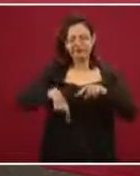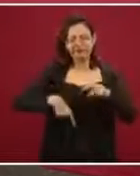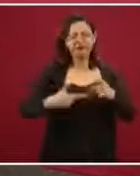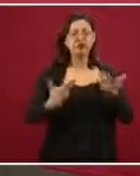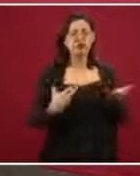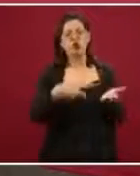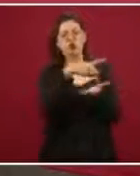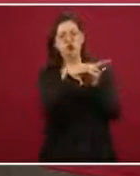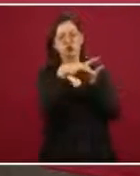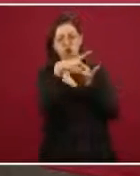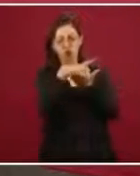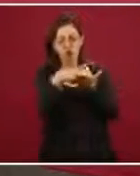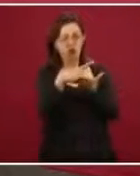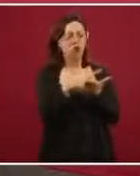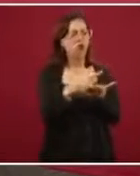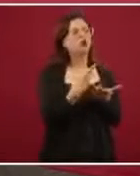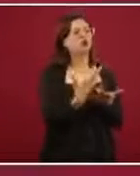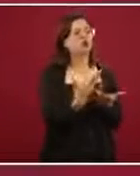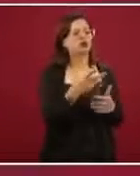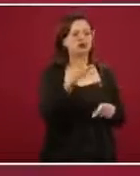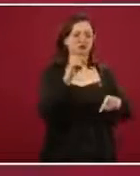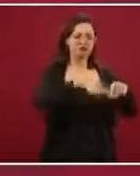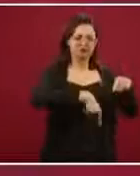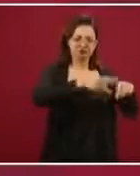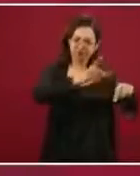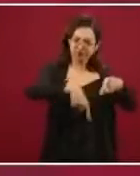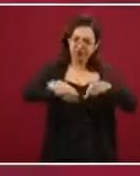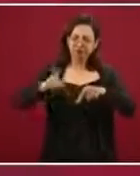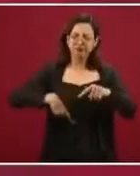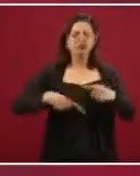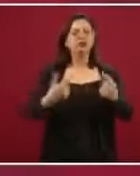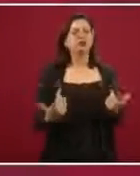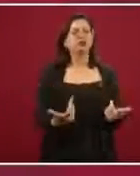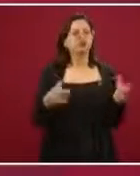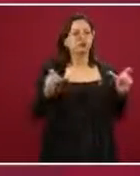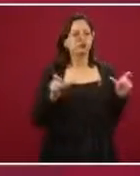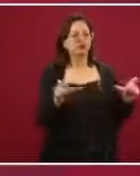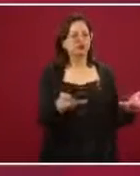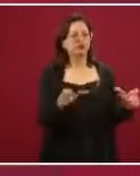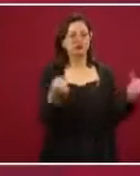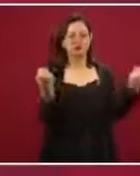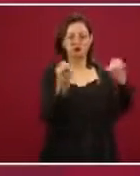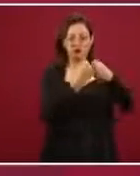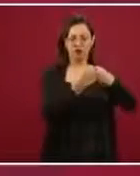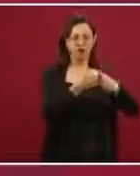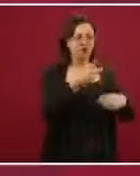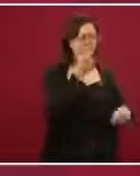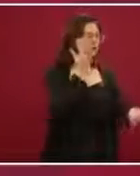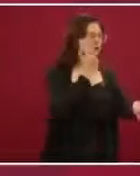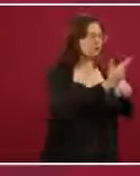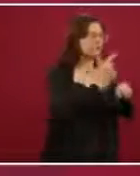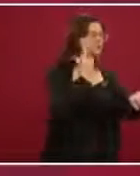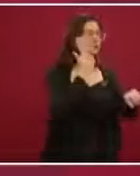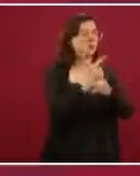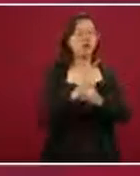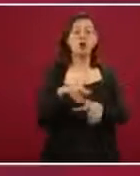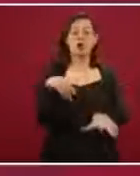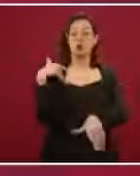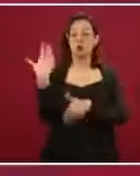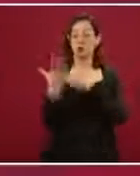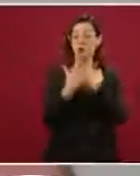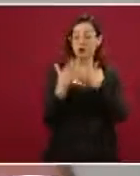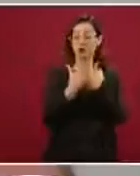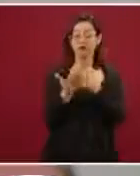decomisando droga en retenes, en la frontera. La semana próxima vamos a presentar un